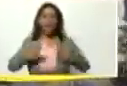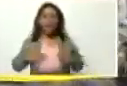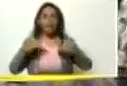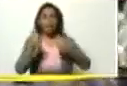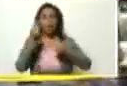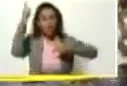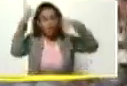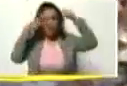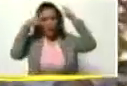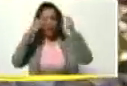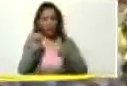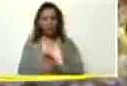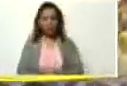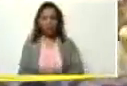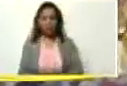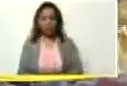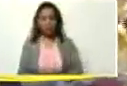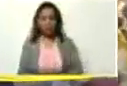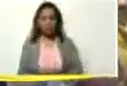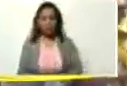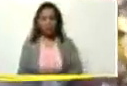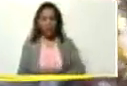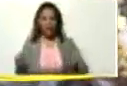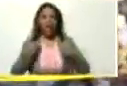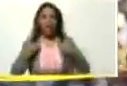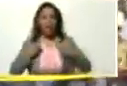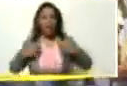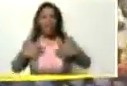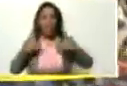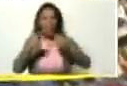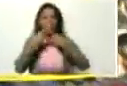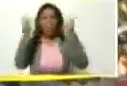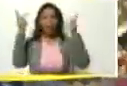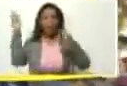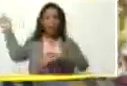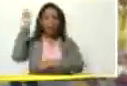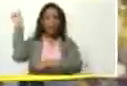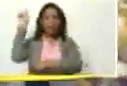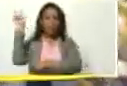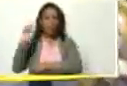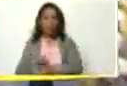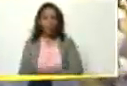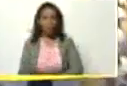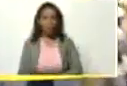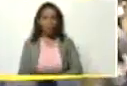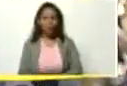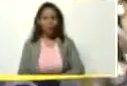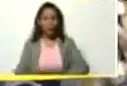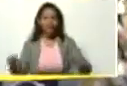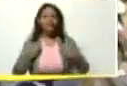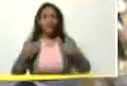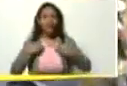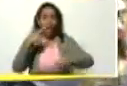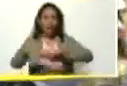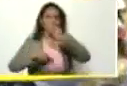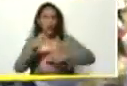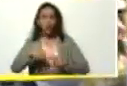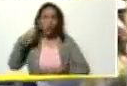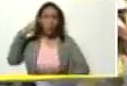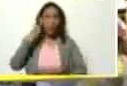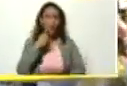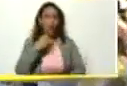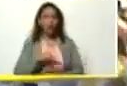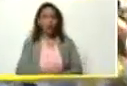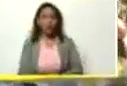Hugo Chávez! ¡Que viva la salud pública de Venezuela! ¡Que viva la revolución